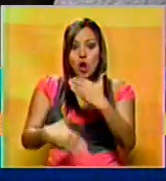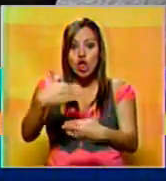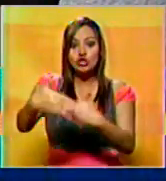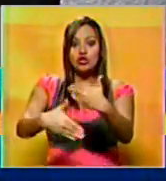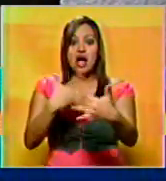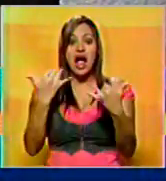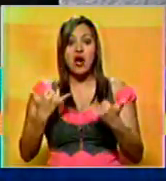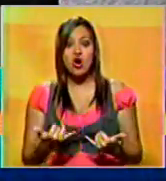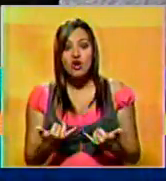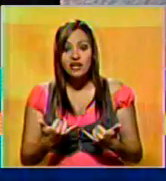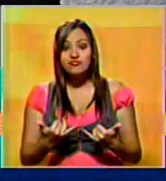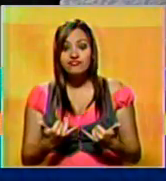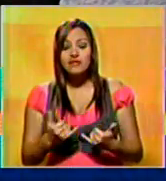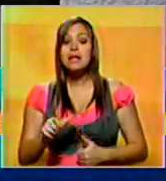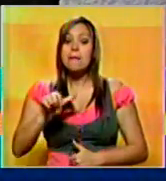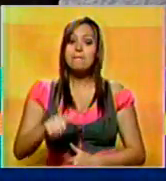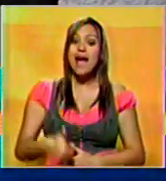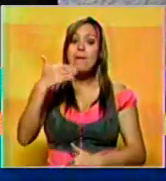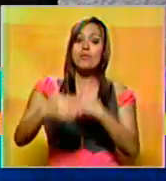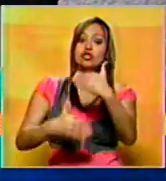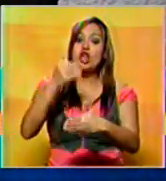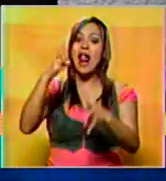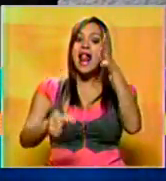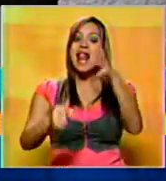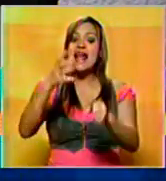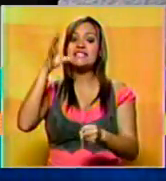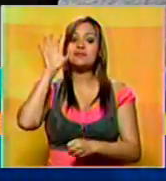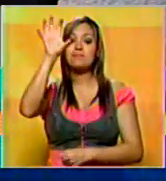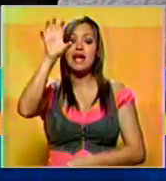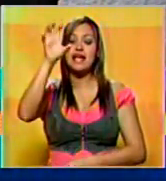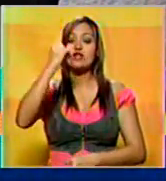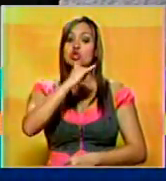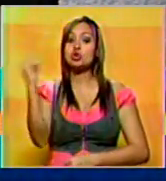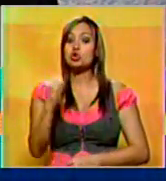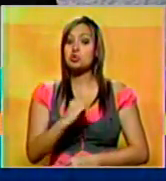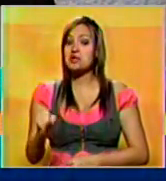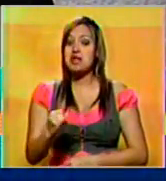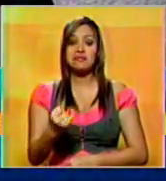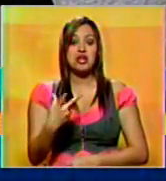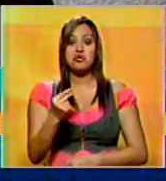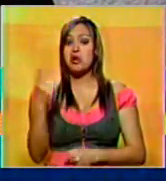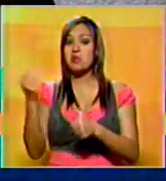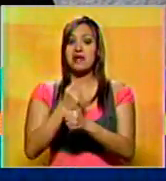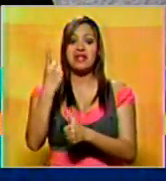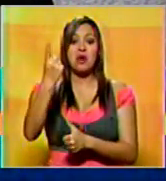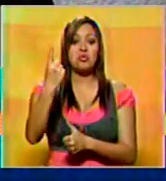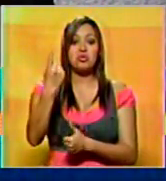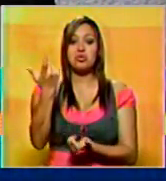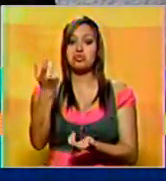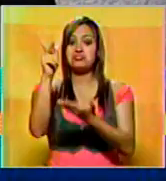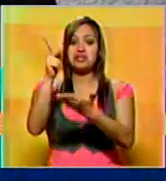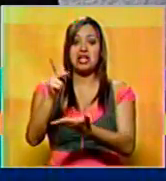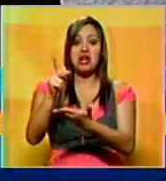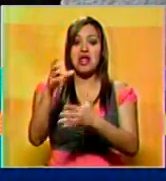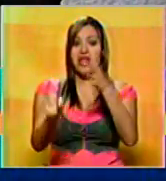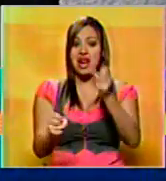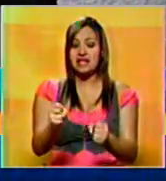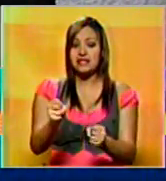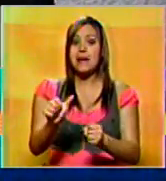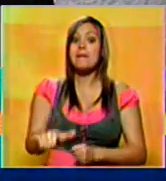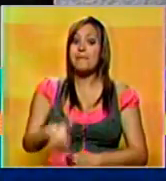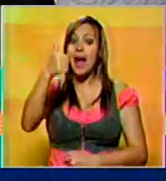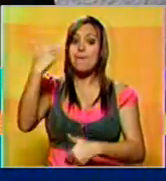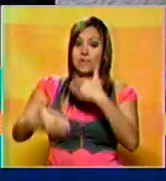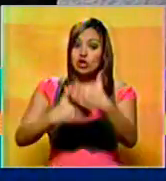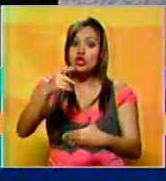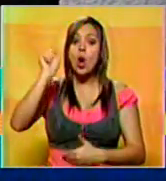hasta ahora el mayor productor de leche del país, que es el estado Zulia, no se consigue un kilogramo de leche, y el mayor